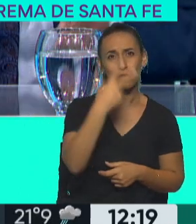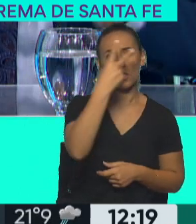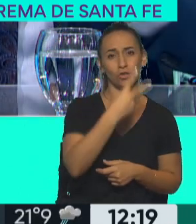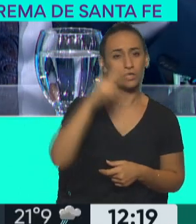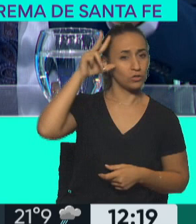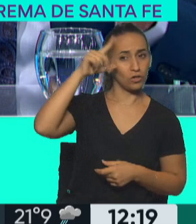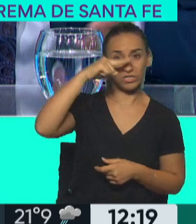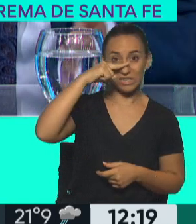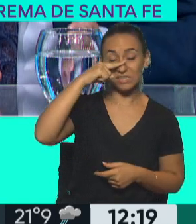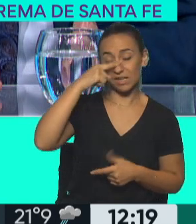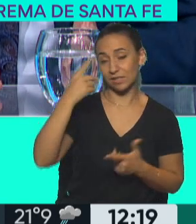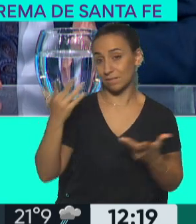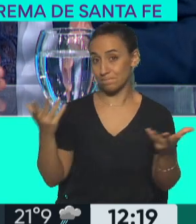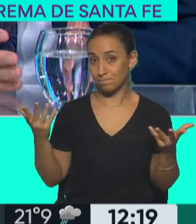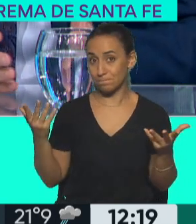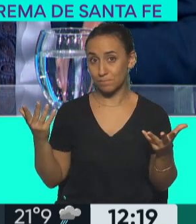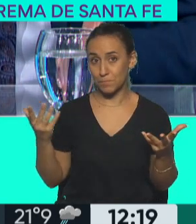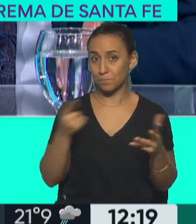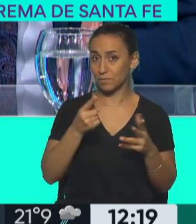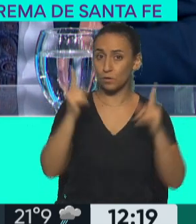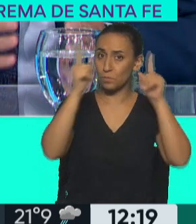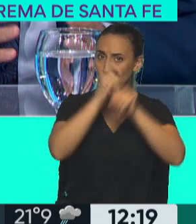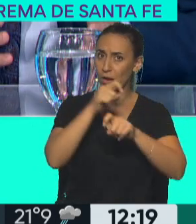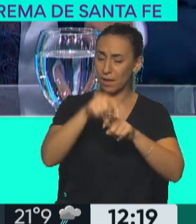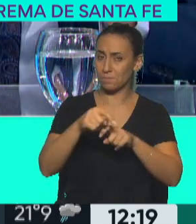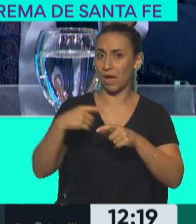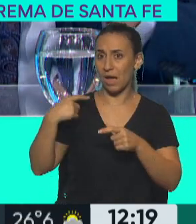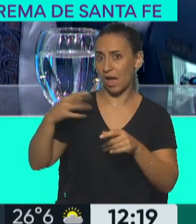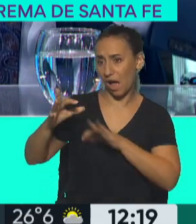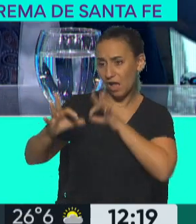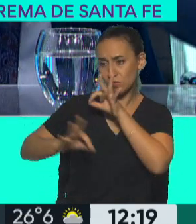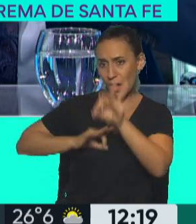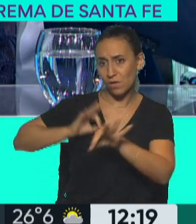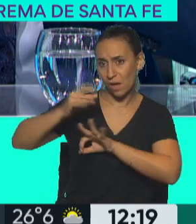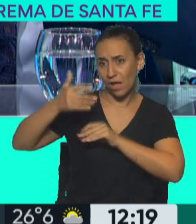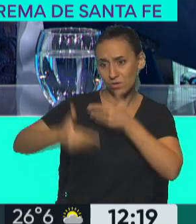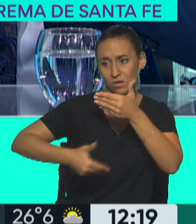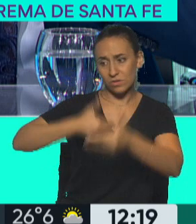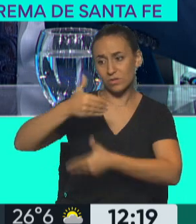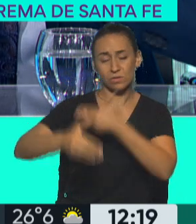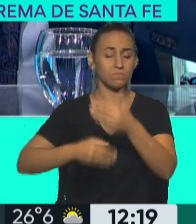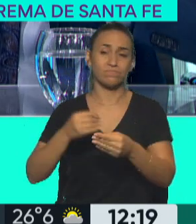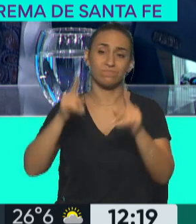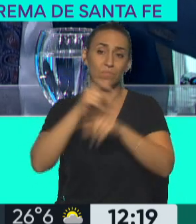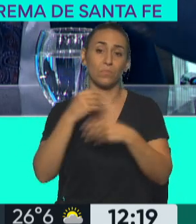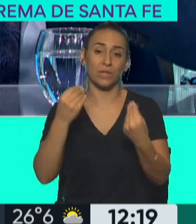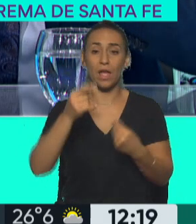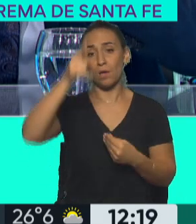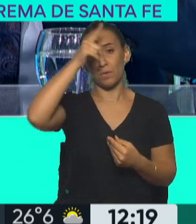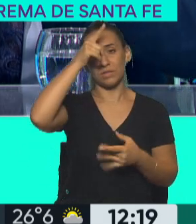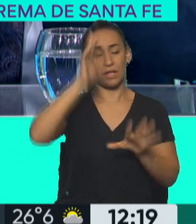287. Bueno. ¿Qué quiero decir? Es un problema que lleva sus años porque comienza con un proceso de autonomización de la policía,